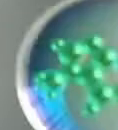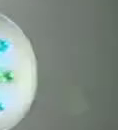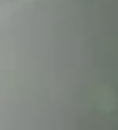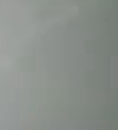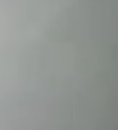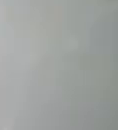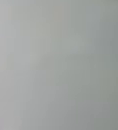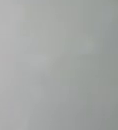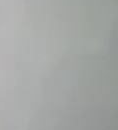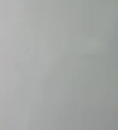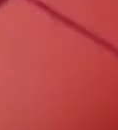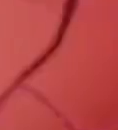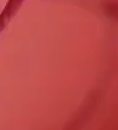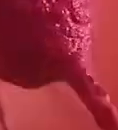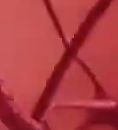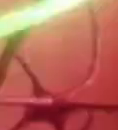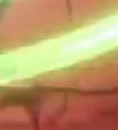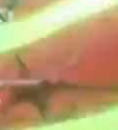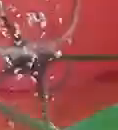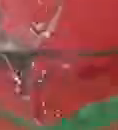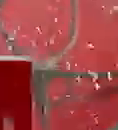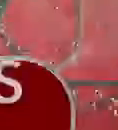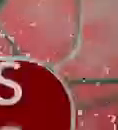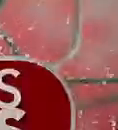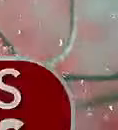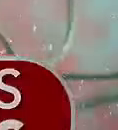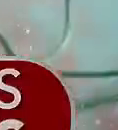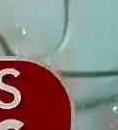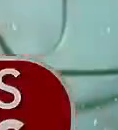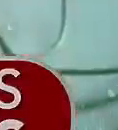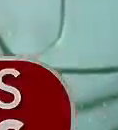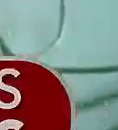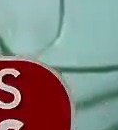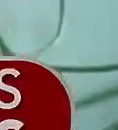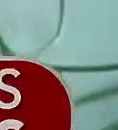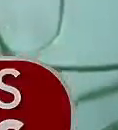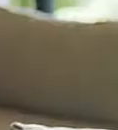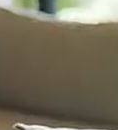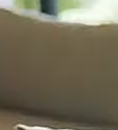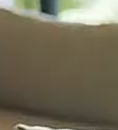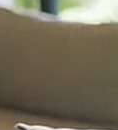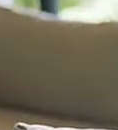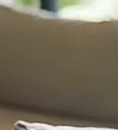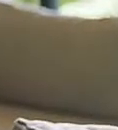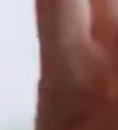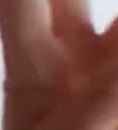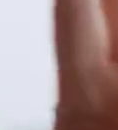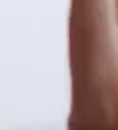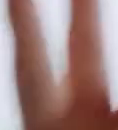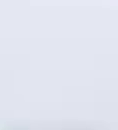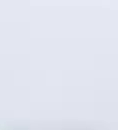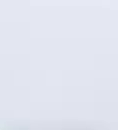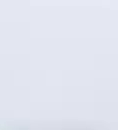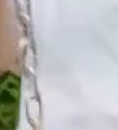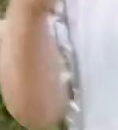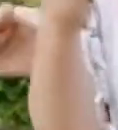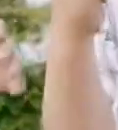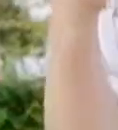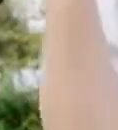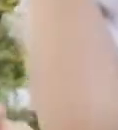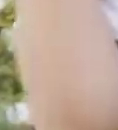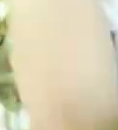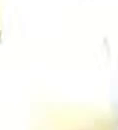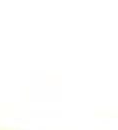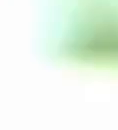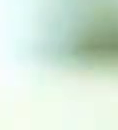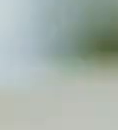acetaminofén, naproxeno y cafeína actúa rápidamente sobre dolores severos hasta por 12 horas. X-Ray Dol me ayudó con dos dolores. Alivia más